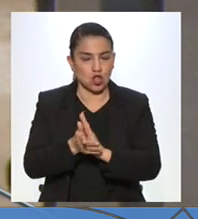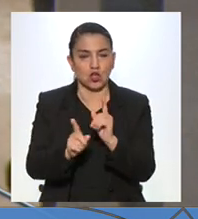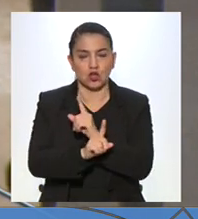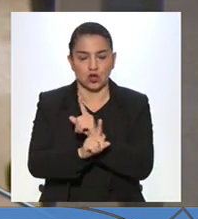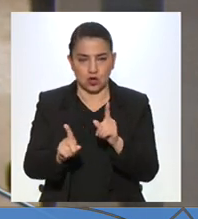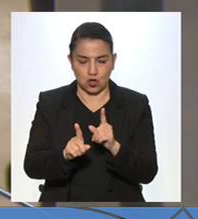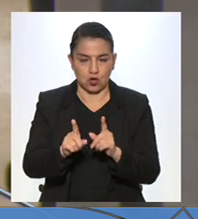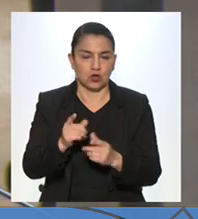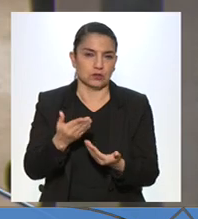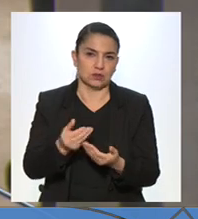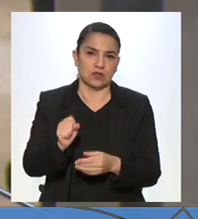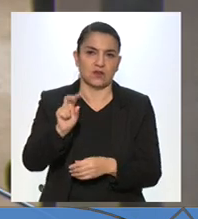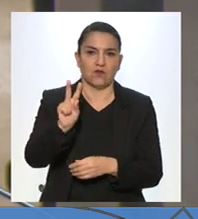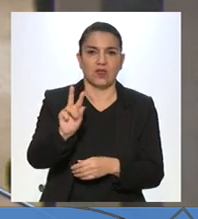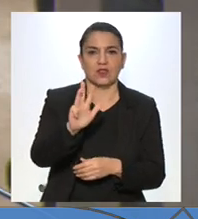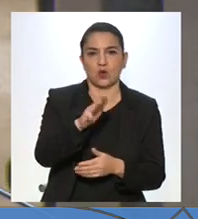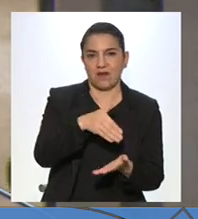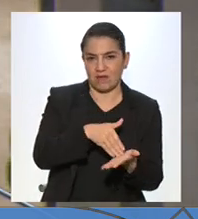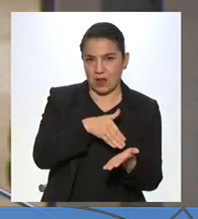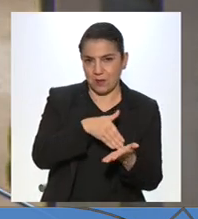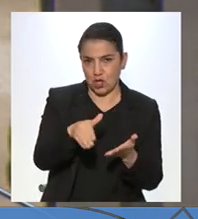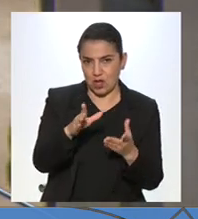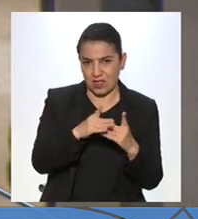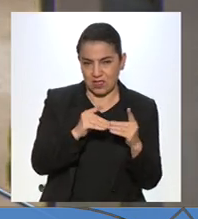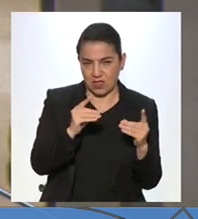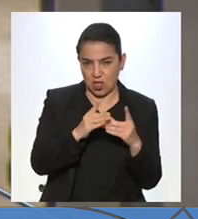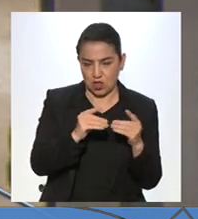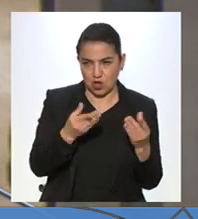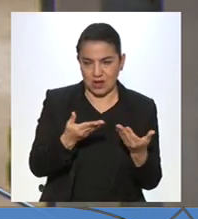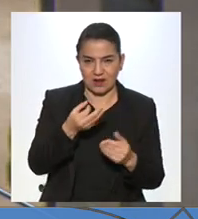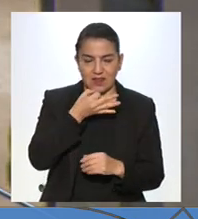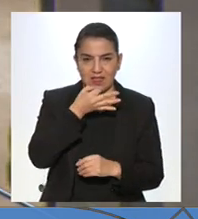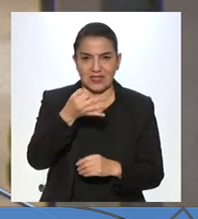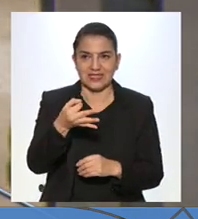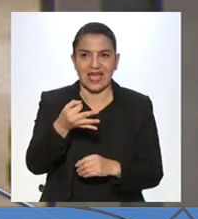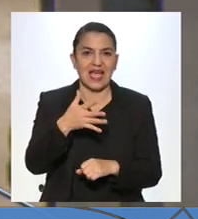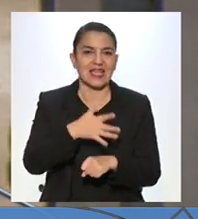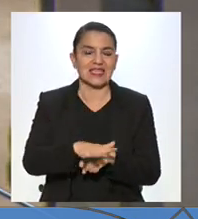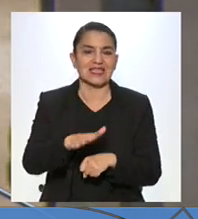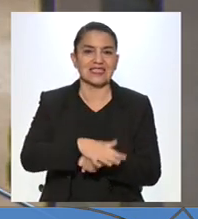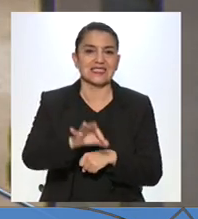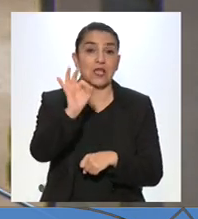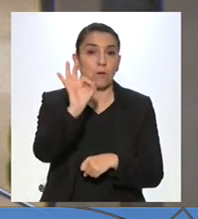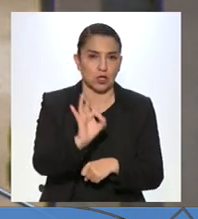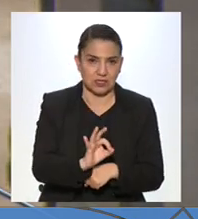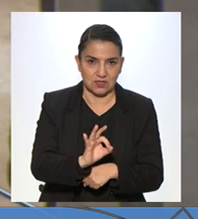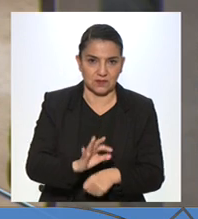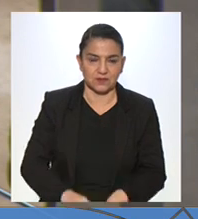estamos hablando de 29.000 millones de dólares, estamos hablando de 15% del producto.